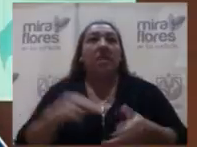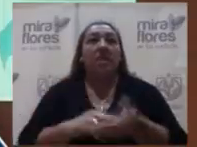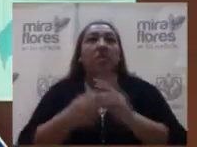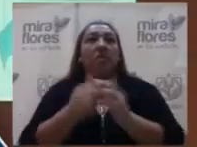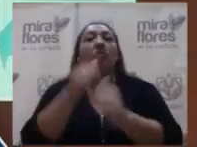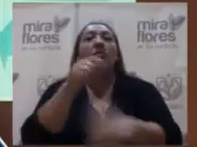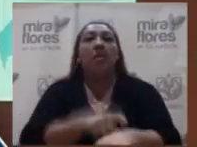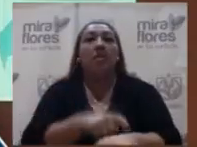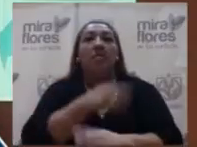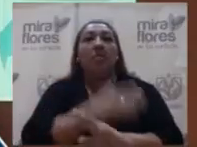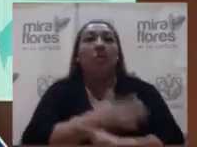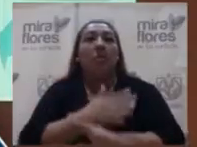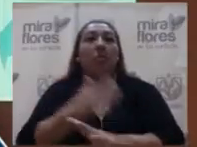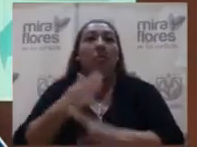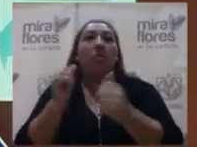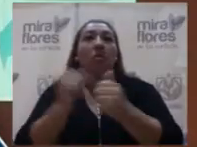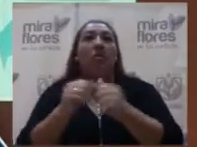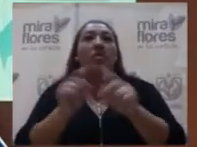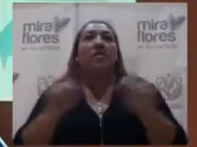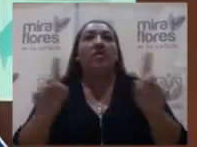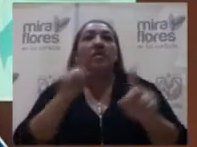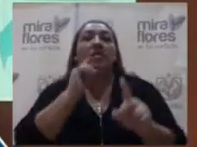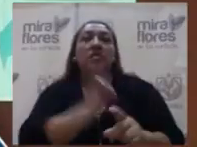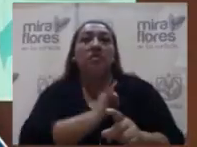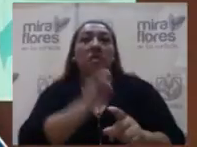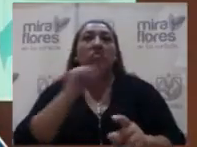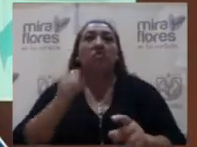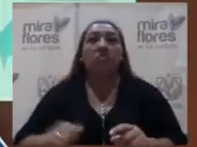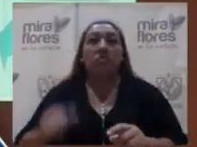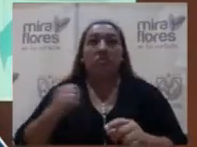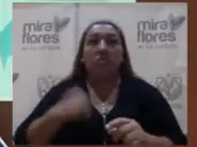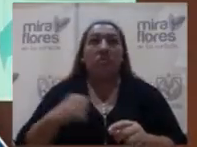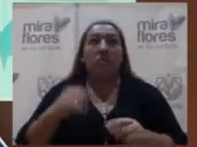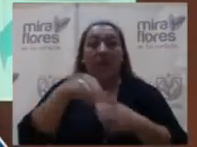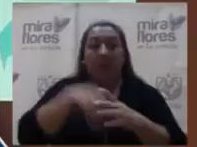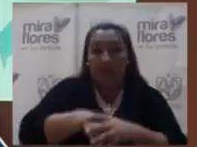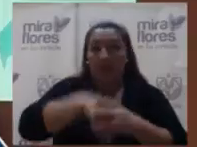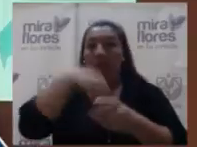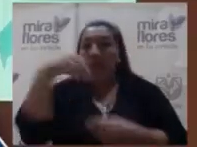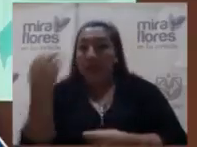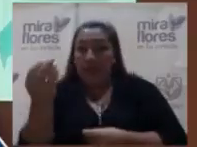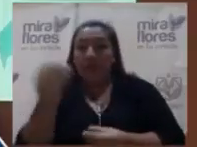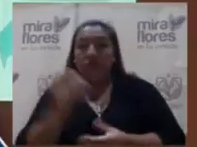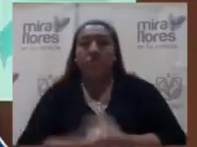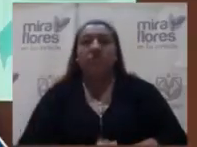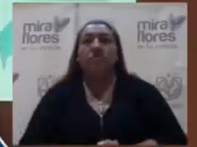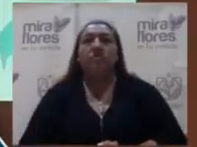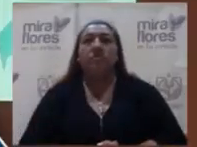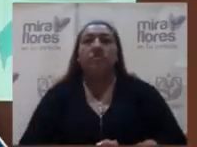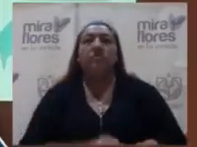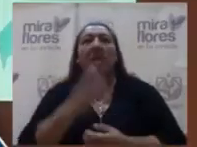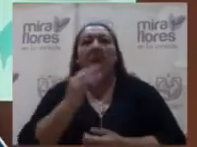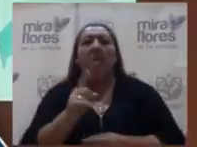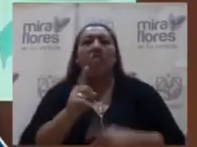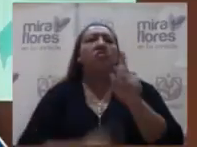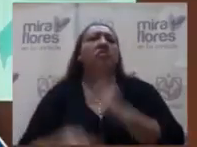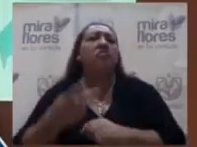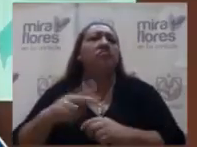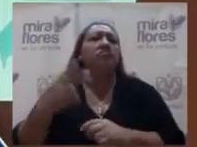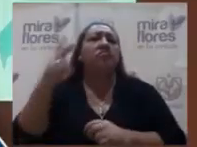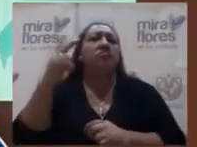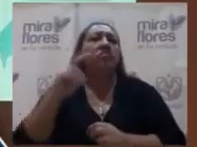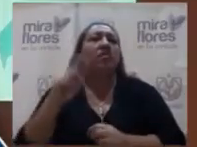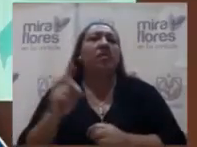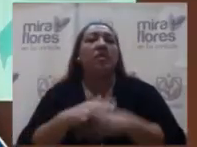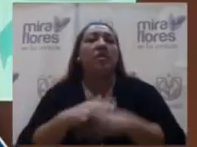periódicamente a cargo con diferentes actores, tanto de la municipalidad como actores externos. Hay un incremento de la resiliencia